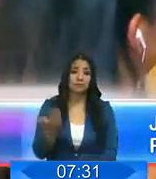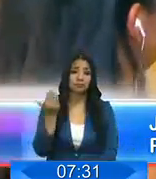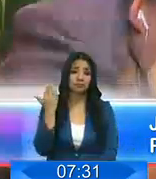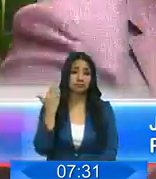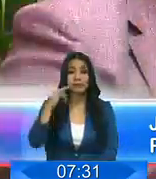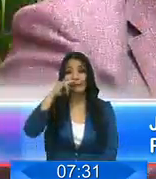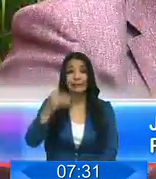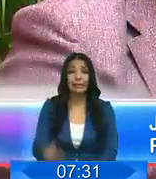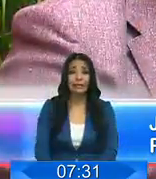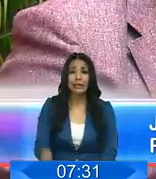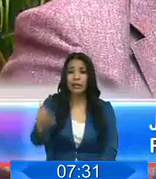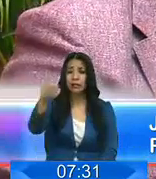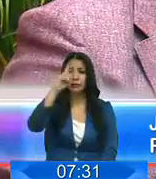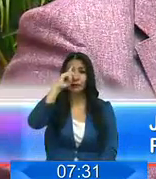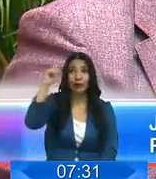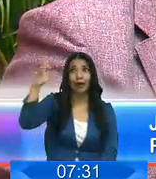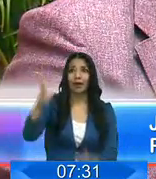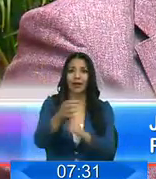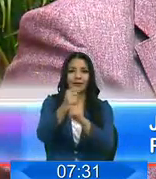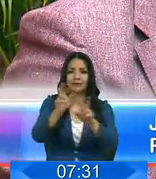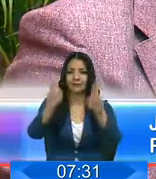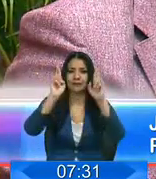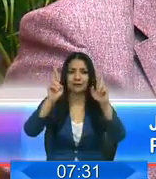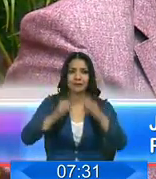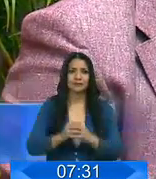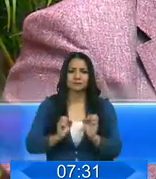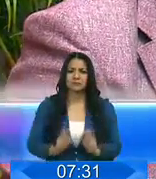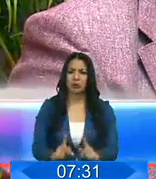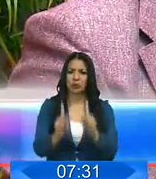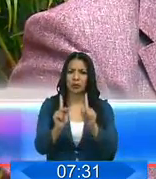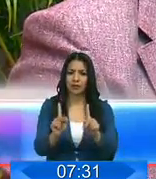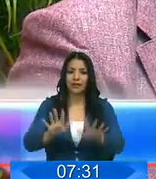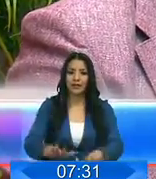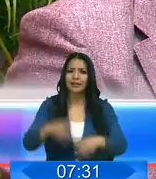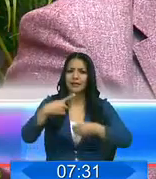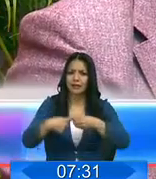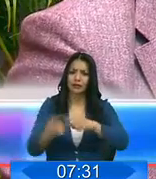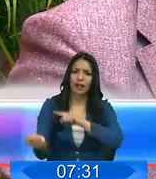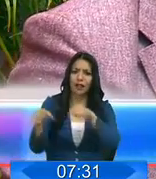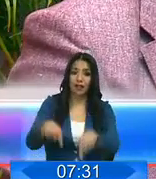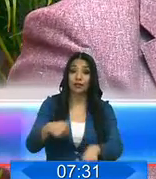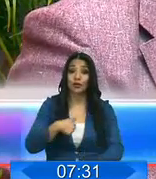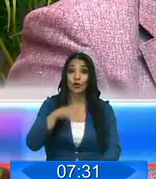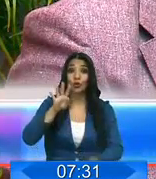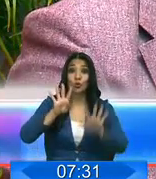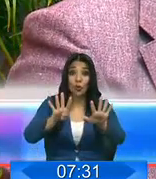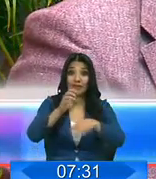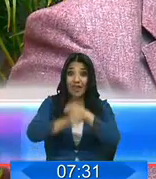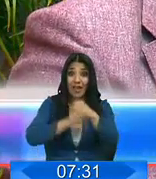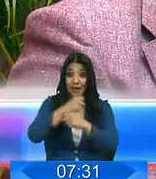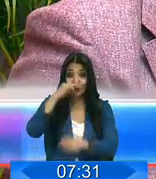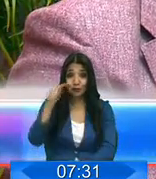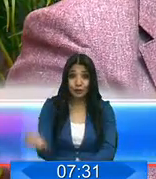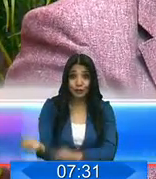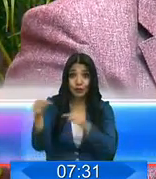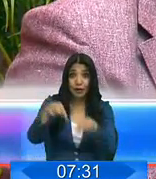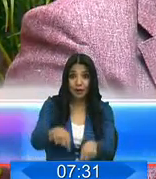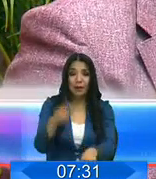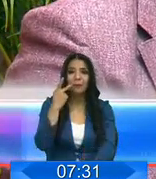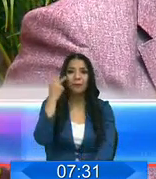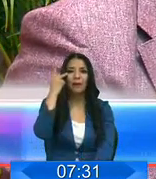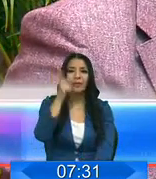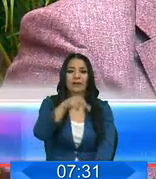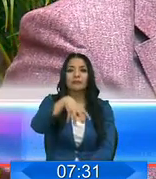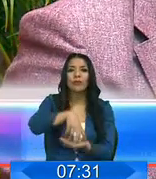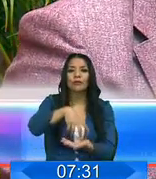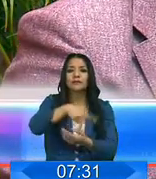edad. Creo que hay una gran oportunidad de servir a una ciudad que me acogió a los 9 años de edad. Yo migré acá con unos padres de la provincia